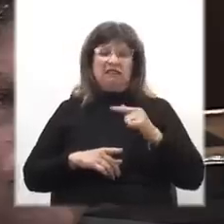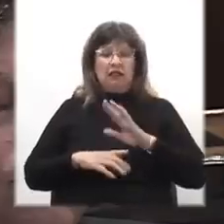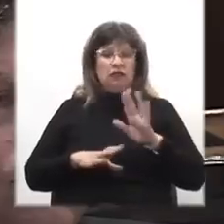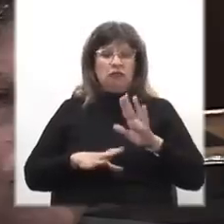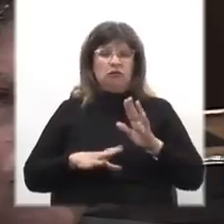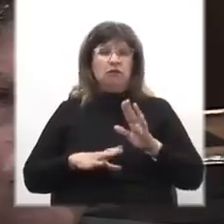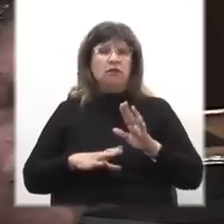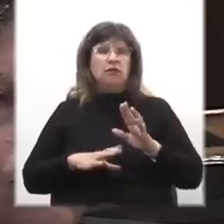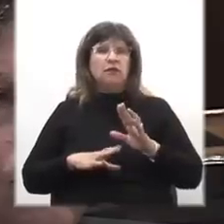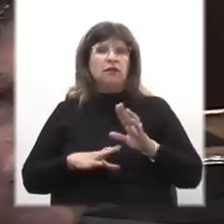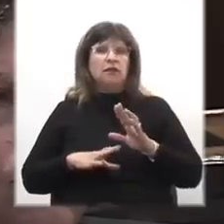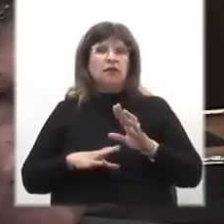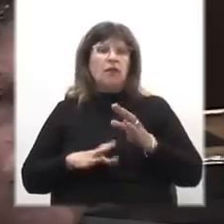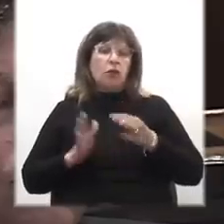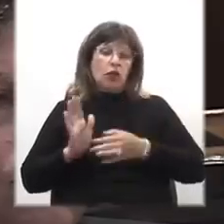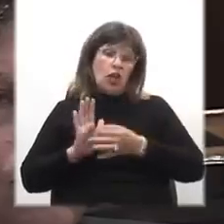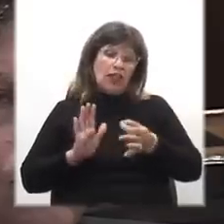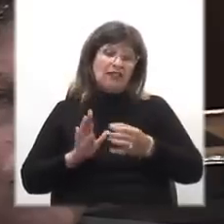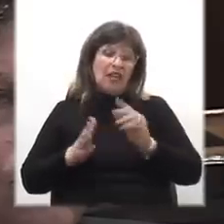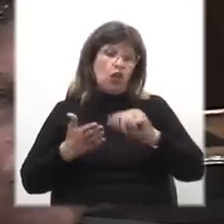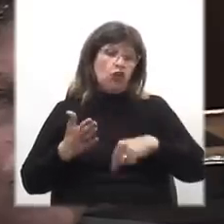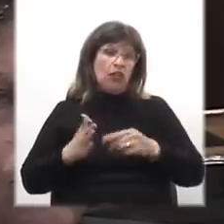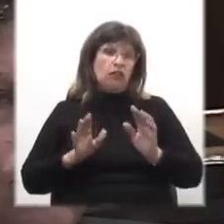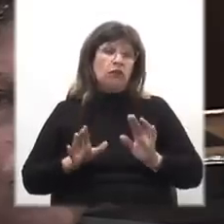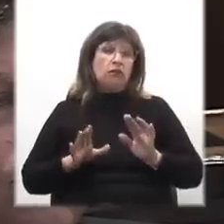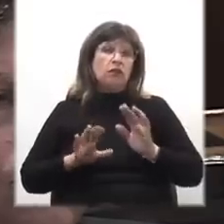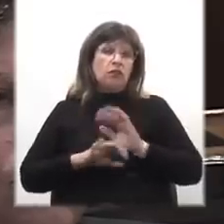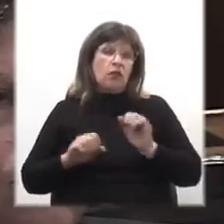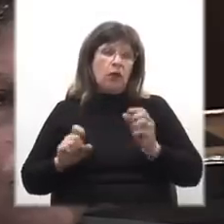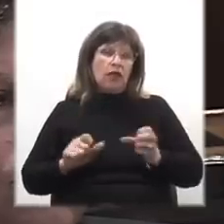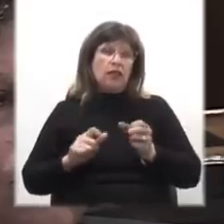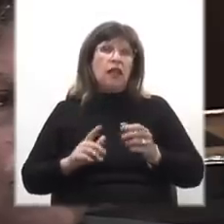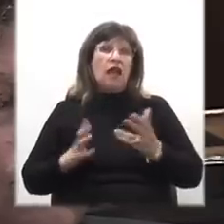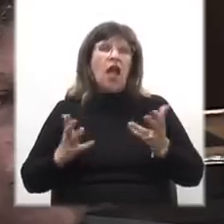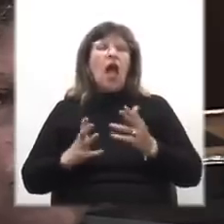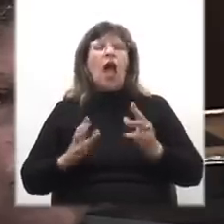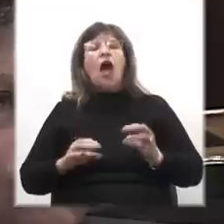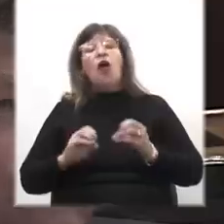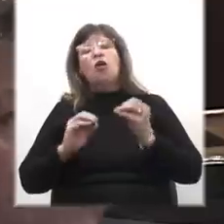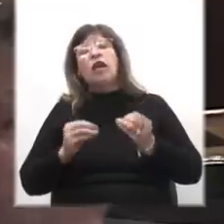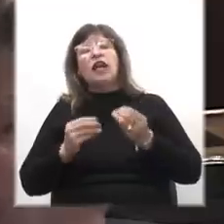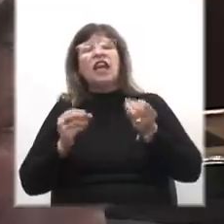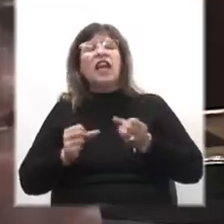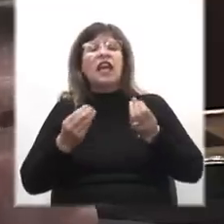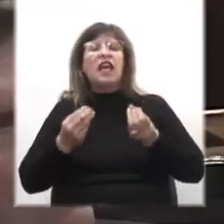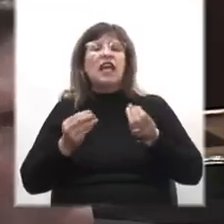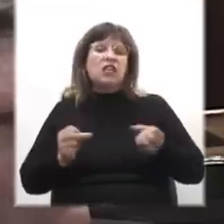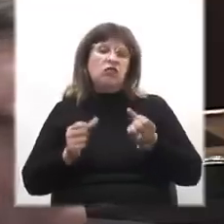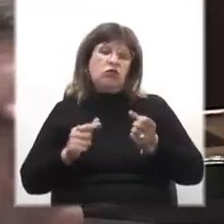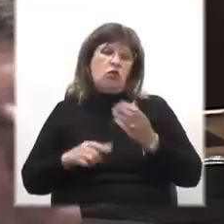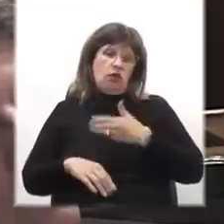el contrato lo decía expresamente. Esto se puede revisar. Ahora, ¿cuál fue la medida que tomó el gobierno